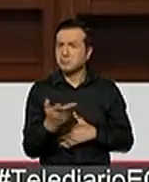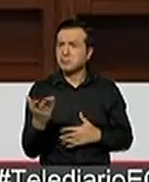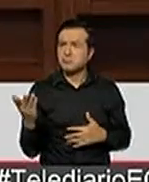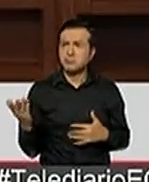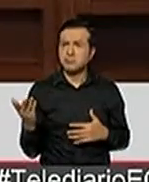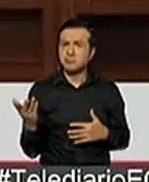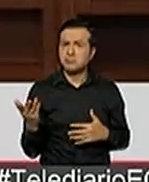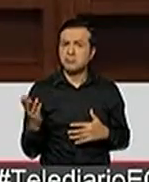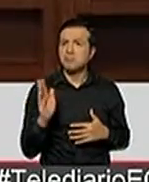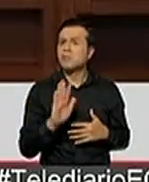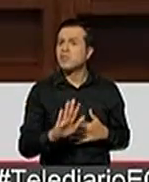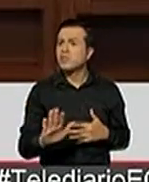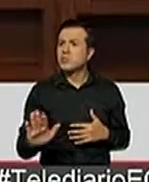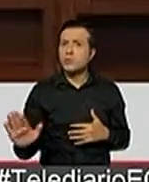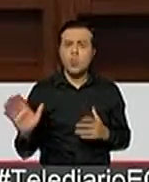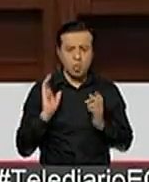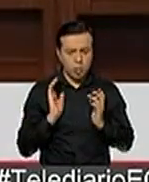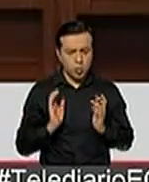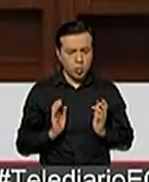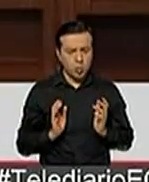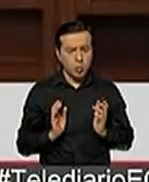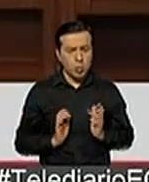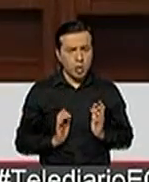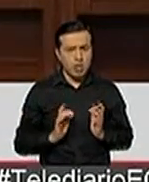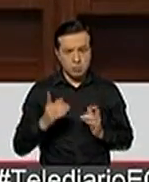su integridad física